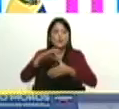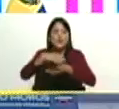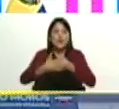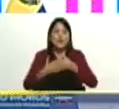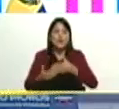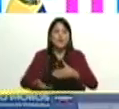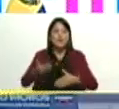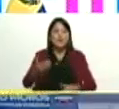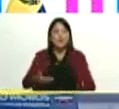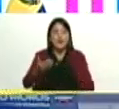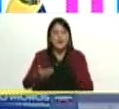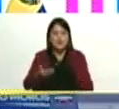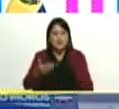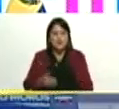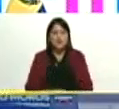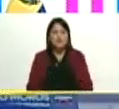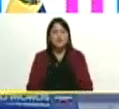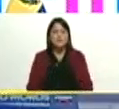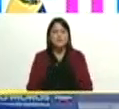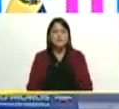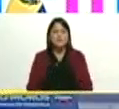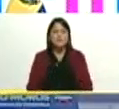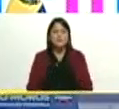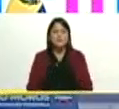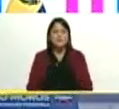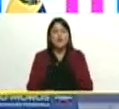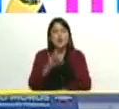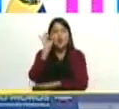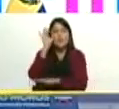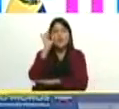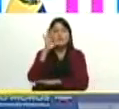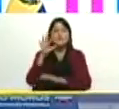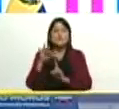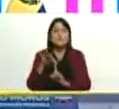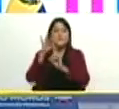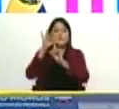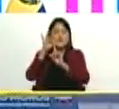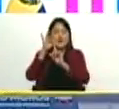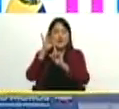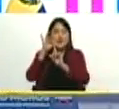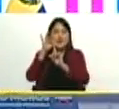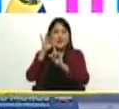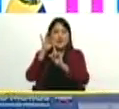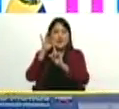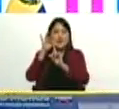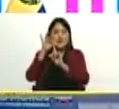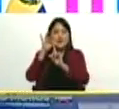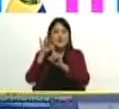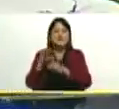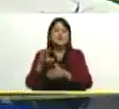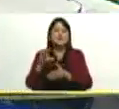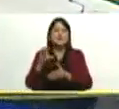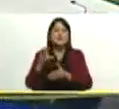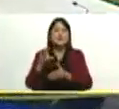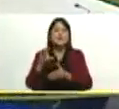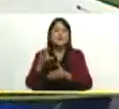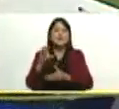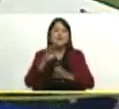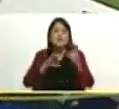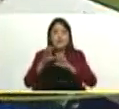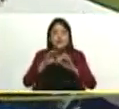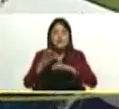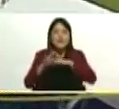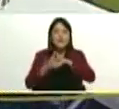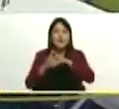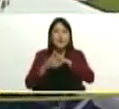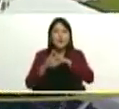esta conferencia especial de la Comunidad de Estados Latinoamericanos sobre la ciencia y tecnología, y que hayan